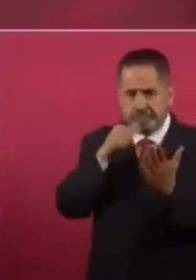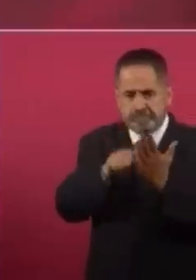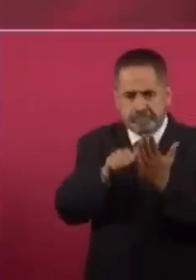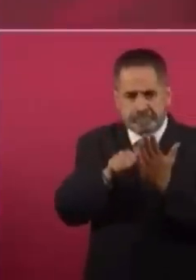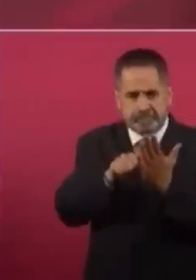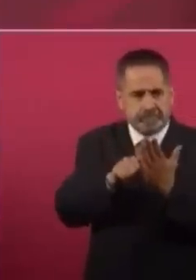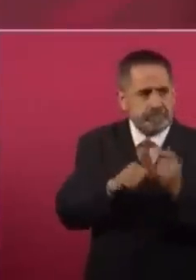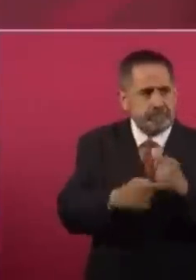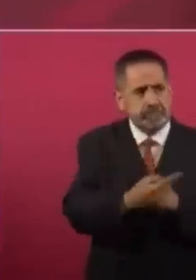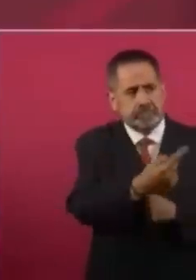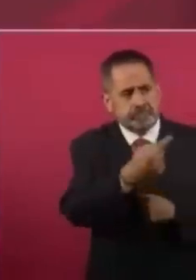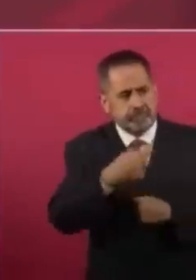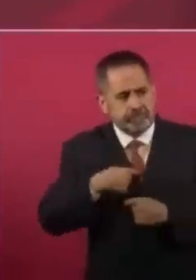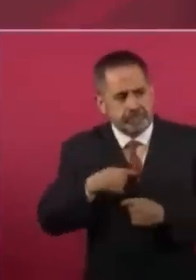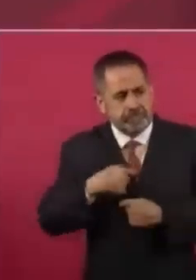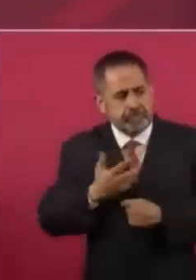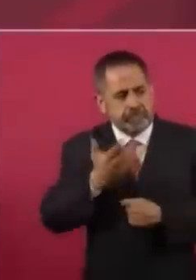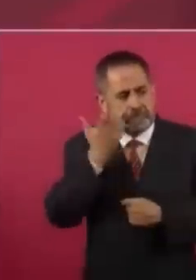lo que me ha dicho